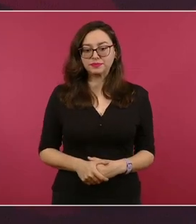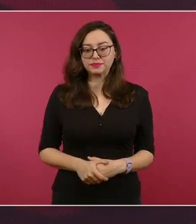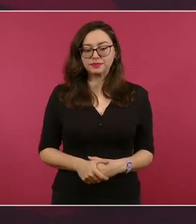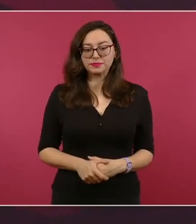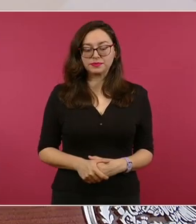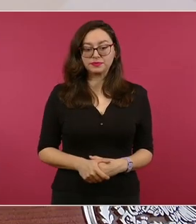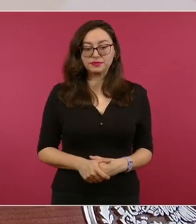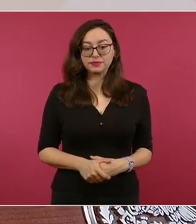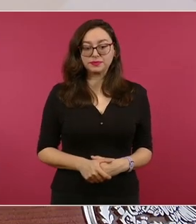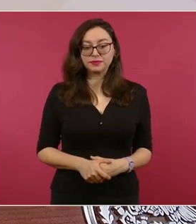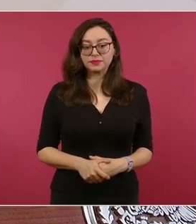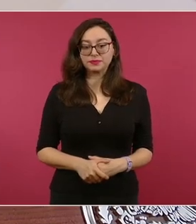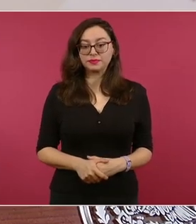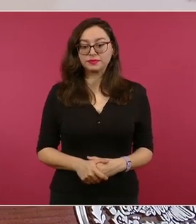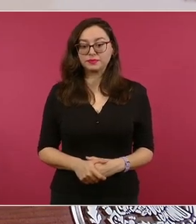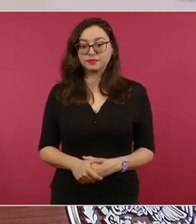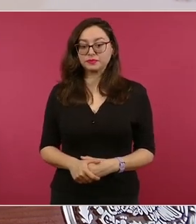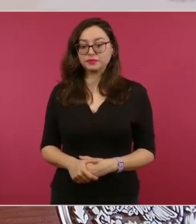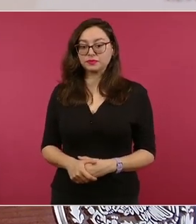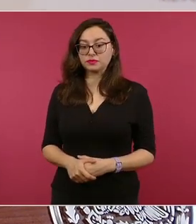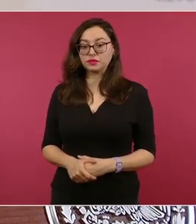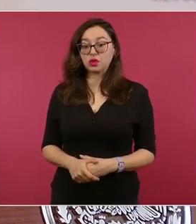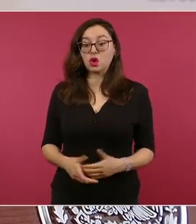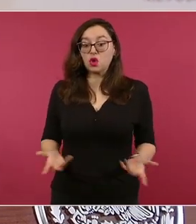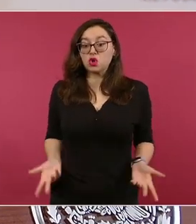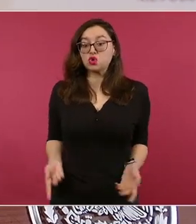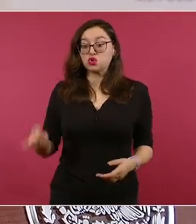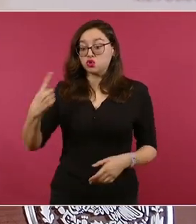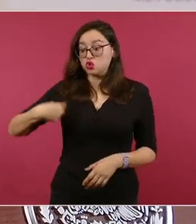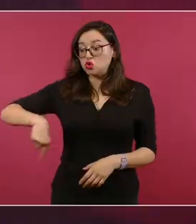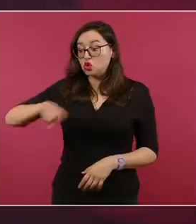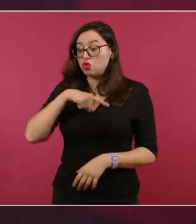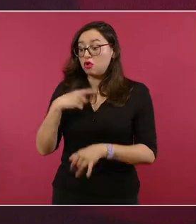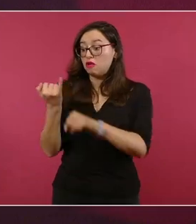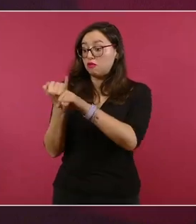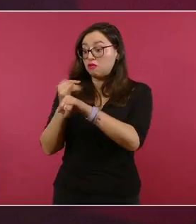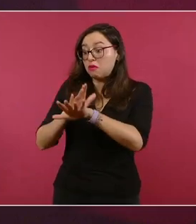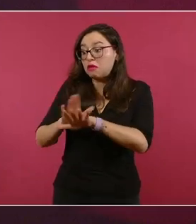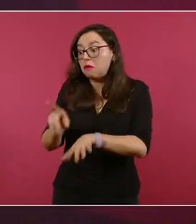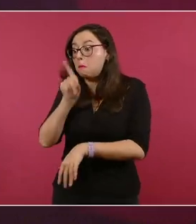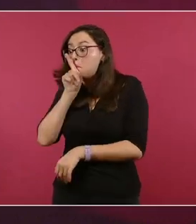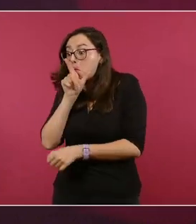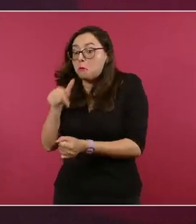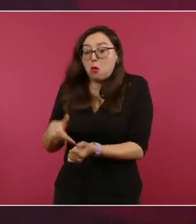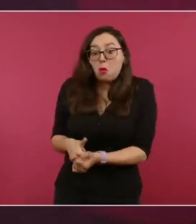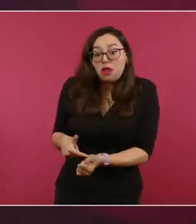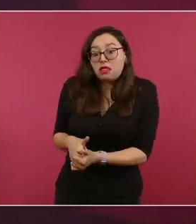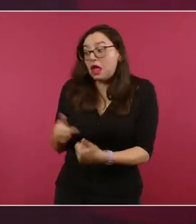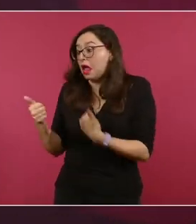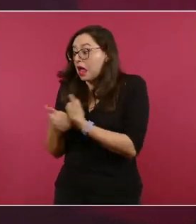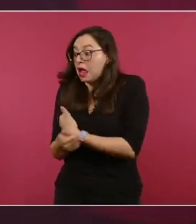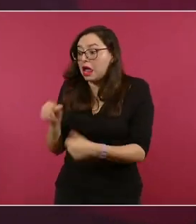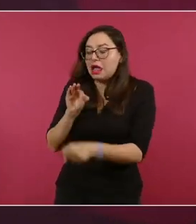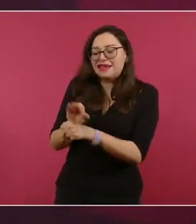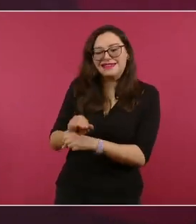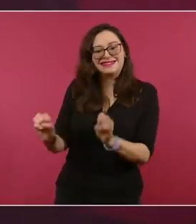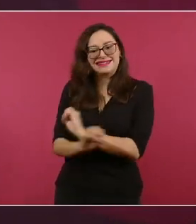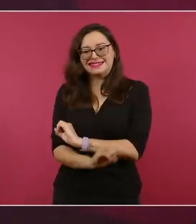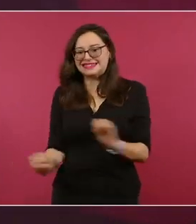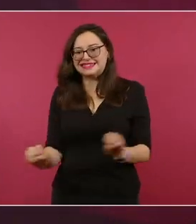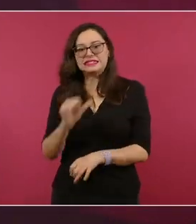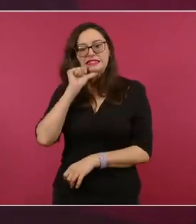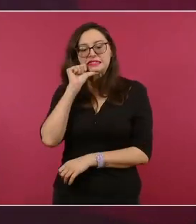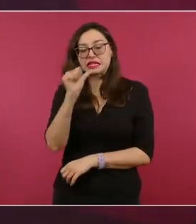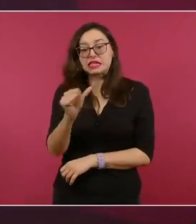nosotros no le damos impunidad a nadie. Este es un asunto muy serio que tiene que ver